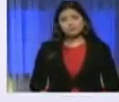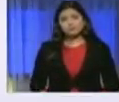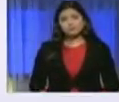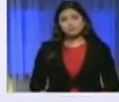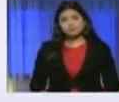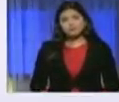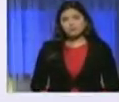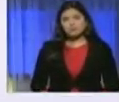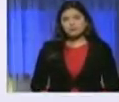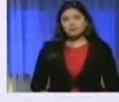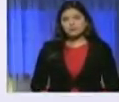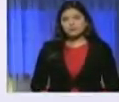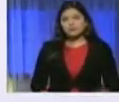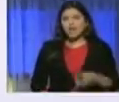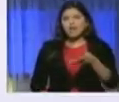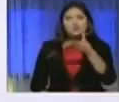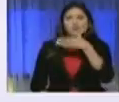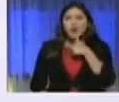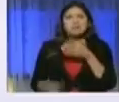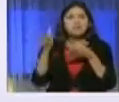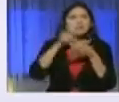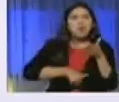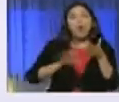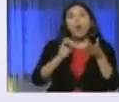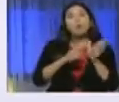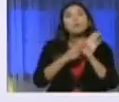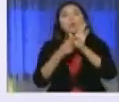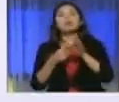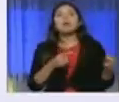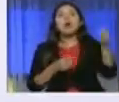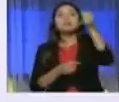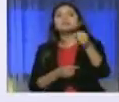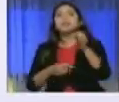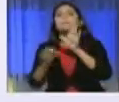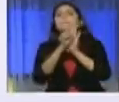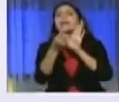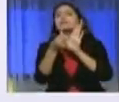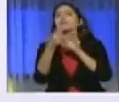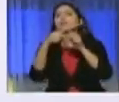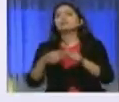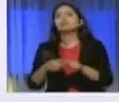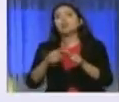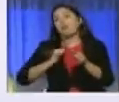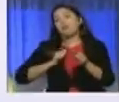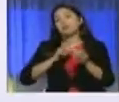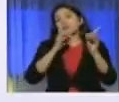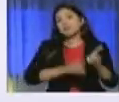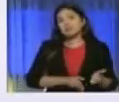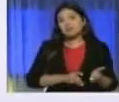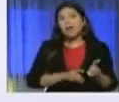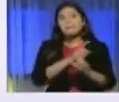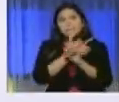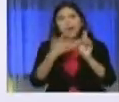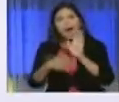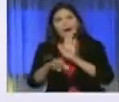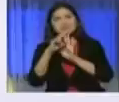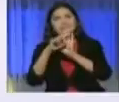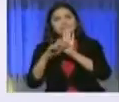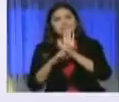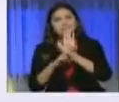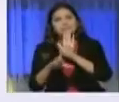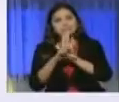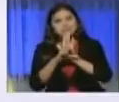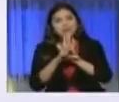Con darle el producto o poner el precio que le dé la gana. ¿Y quién le pone el precio que le da la gana? Porque los precios están establecidos en base al